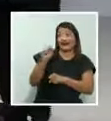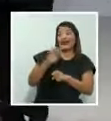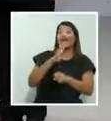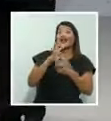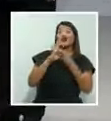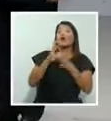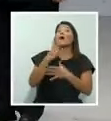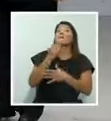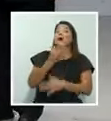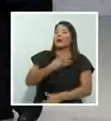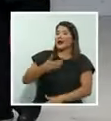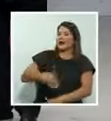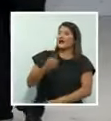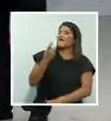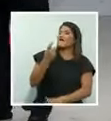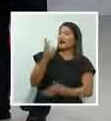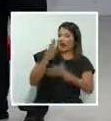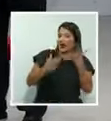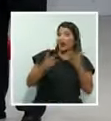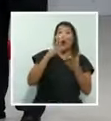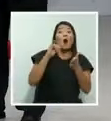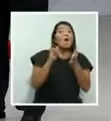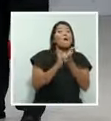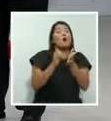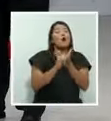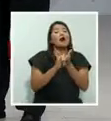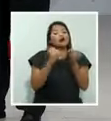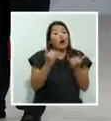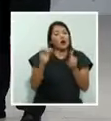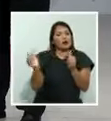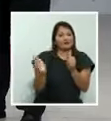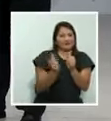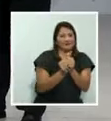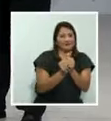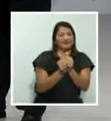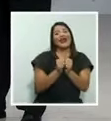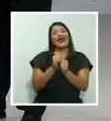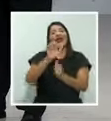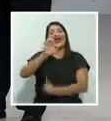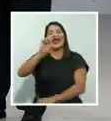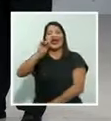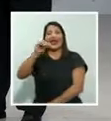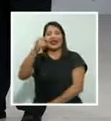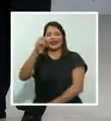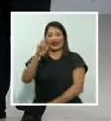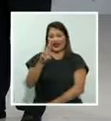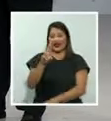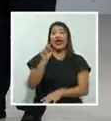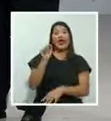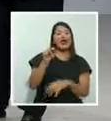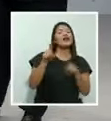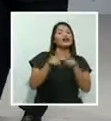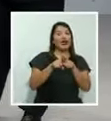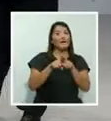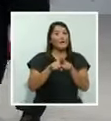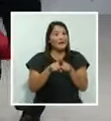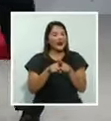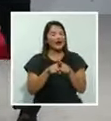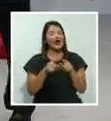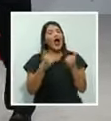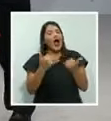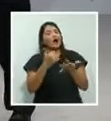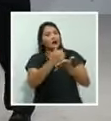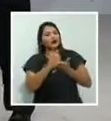tenemos un pendiente y por eso es que se incorpora acá en el set el licenciado don Edgar, quien también va a ser parte de este momento. Don